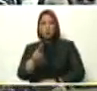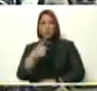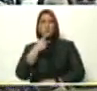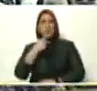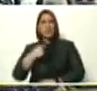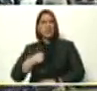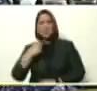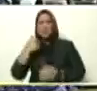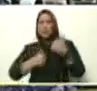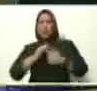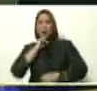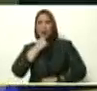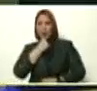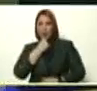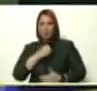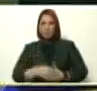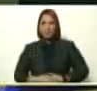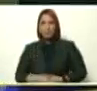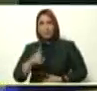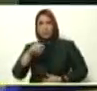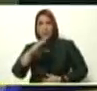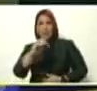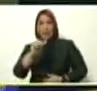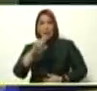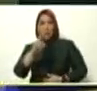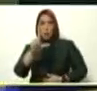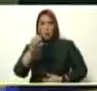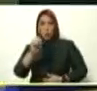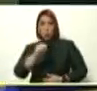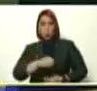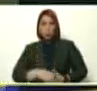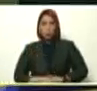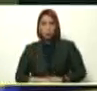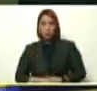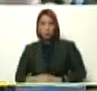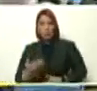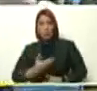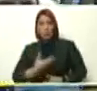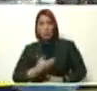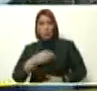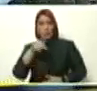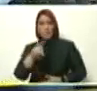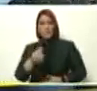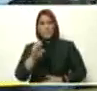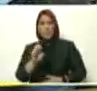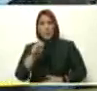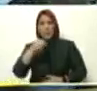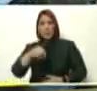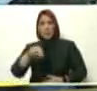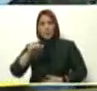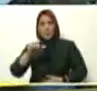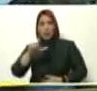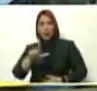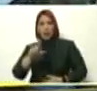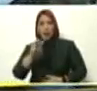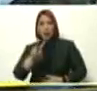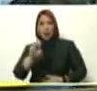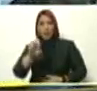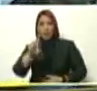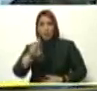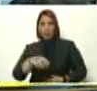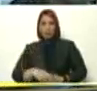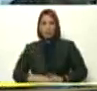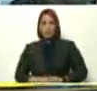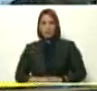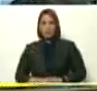clave. Y Carlos Marcano, alcalde de Peñalver. Marcano Salazar también.